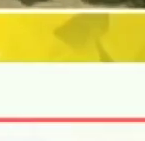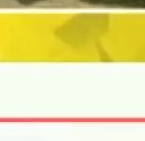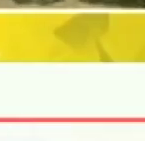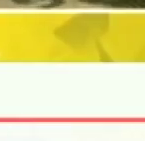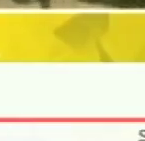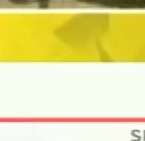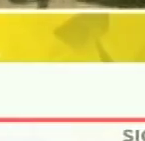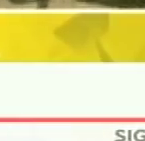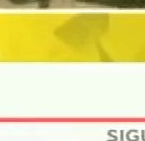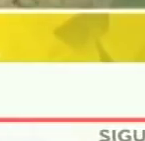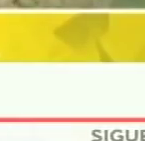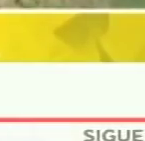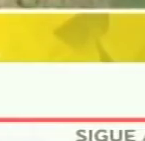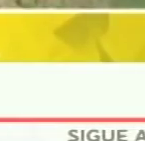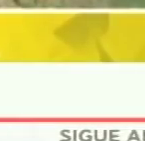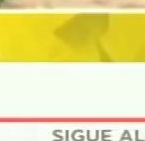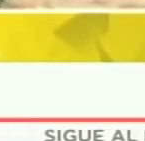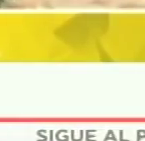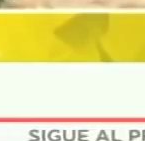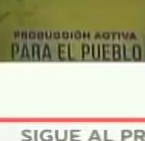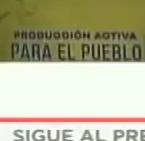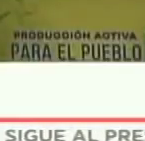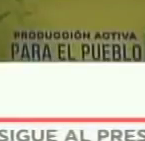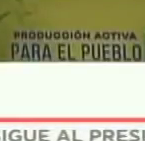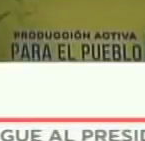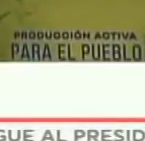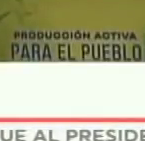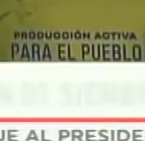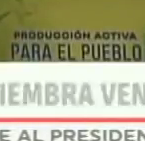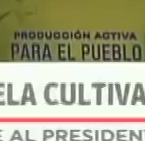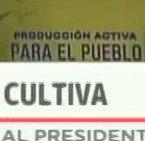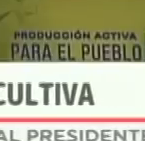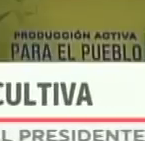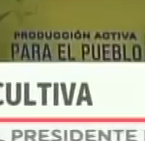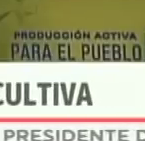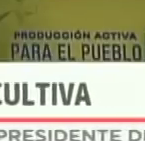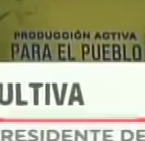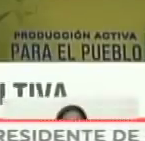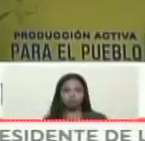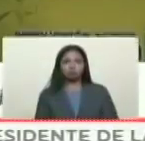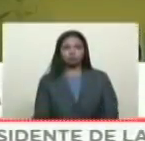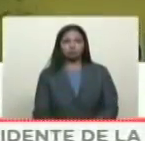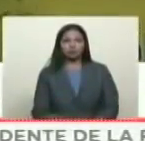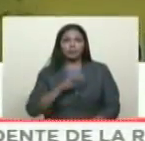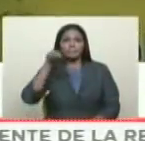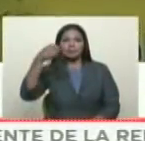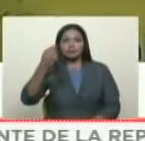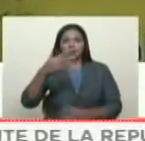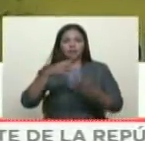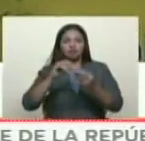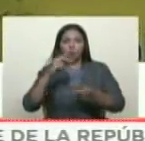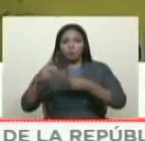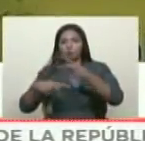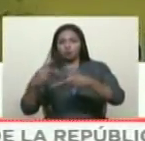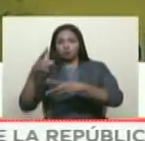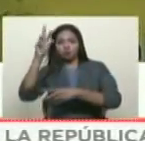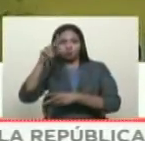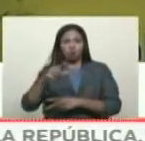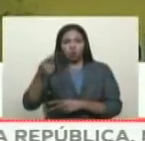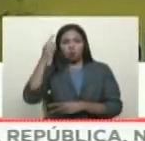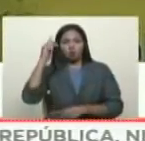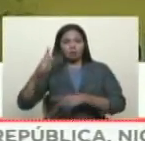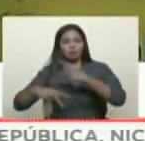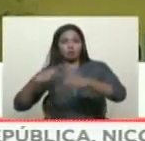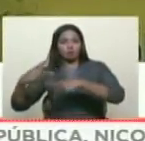siempre, traidores nunca. Bueno, seguir produciendo hoy, mañana y todos los días,